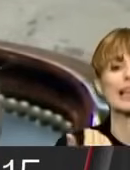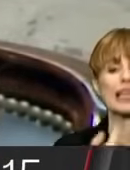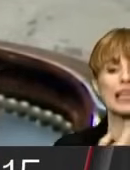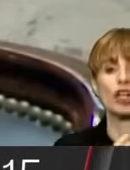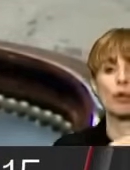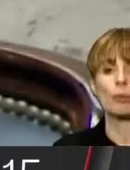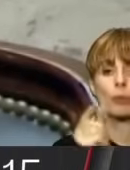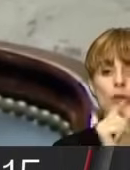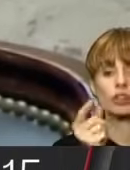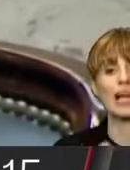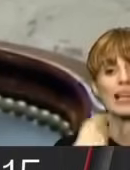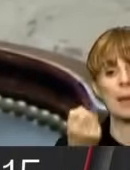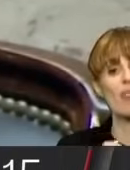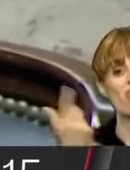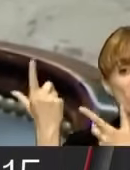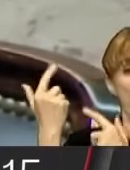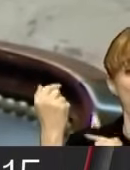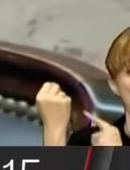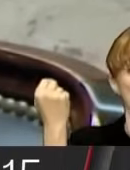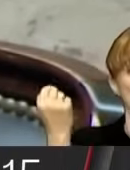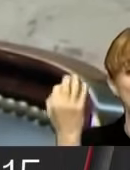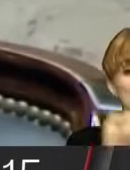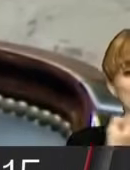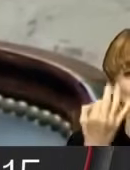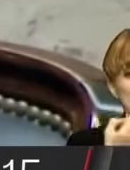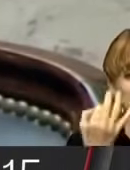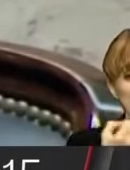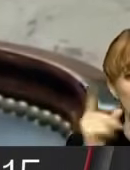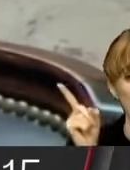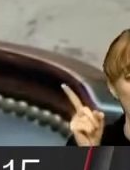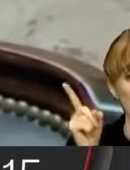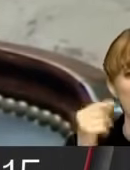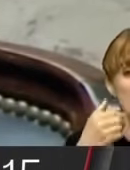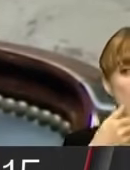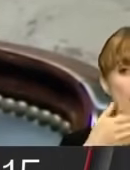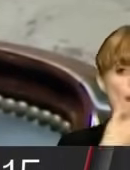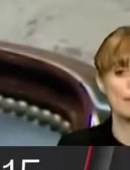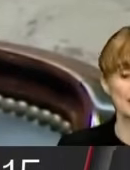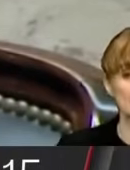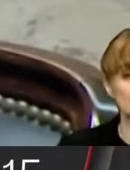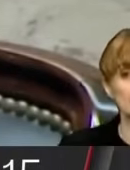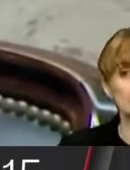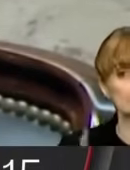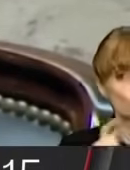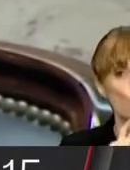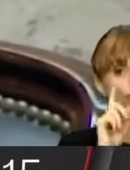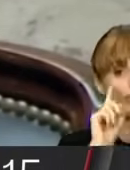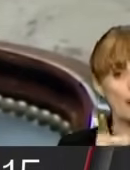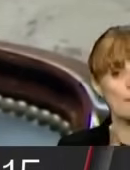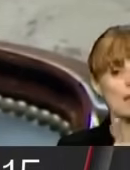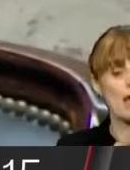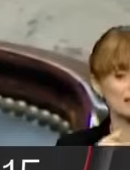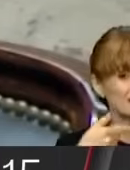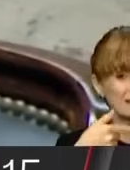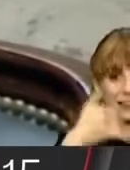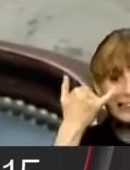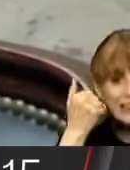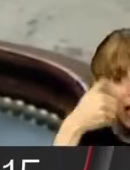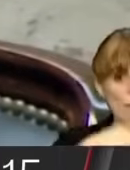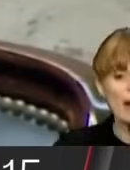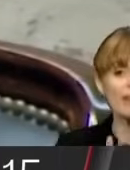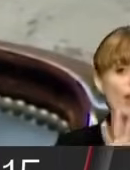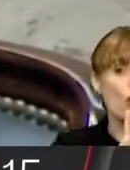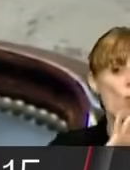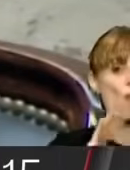le dejan a Javier Milei la facultad de reglamentarla como se le ocurra, sino que desde el Vamos se establece que no va a ser